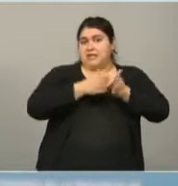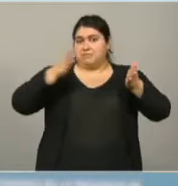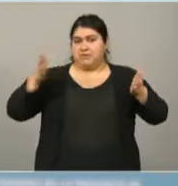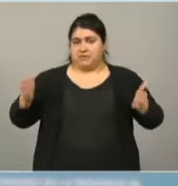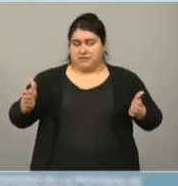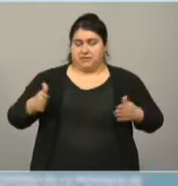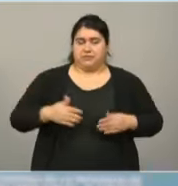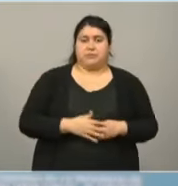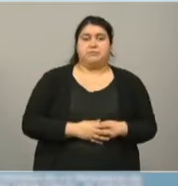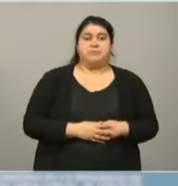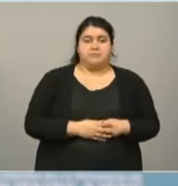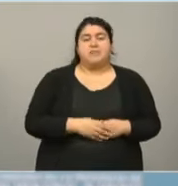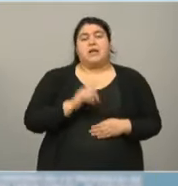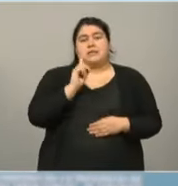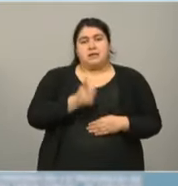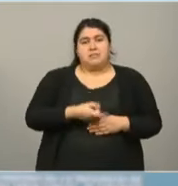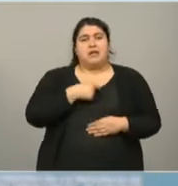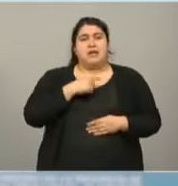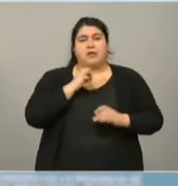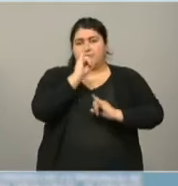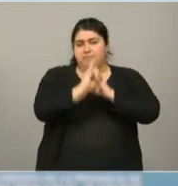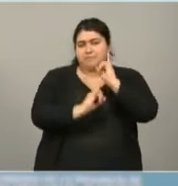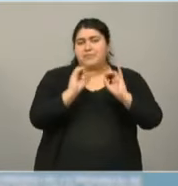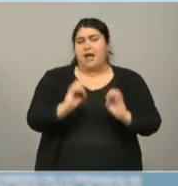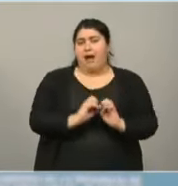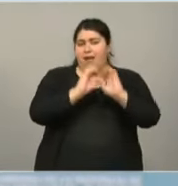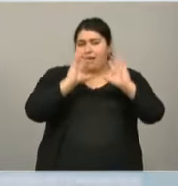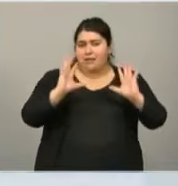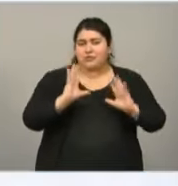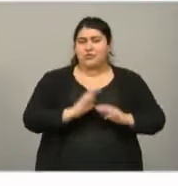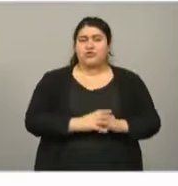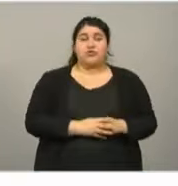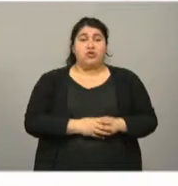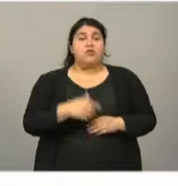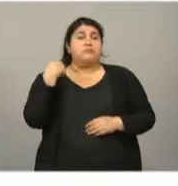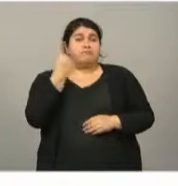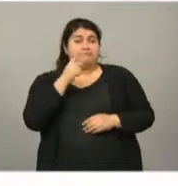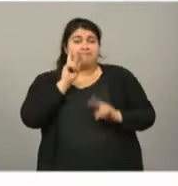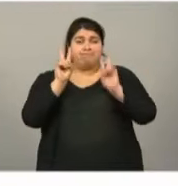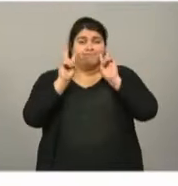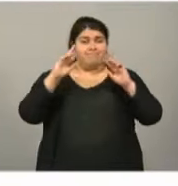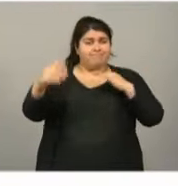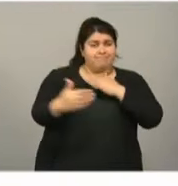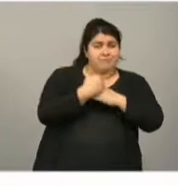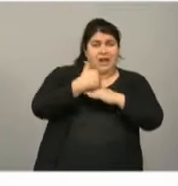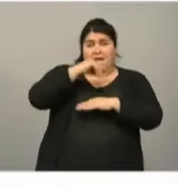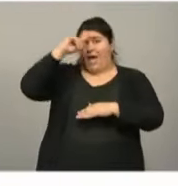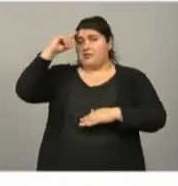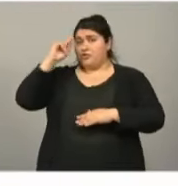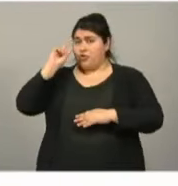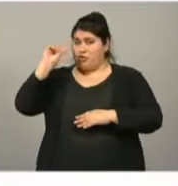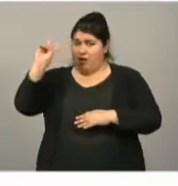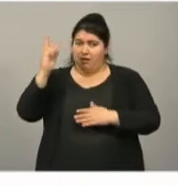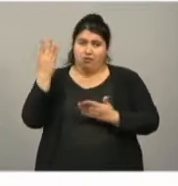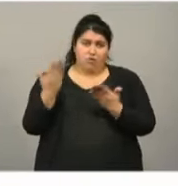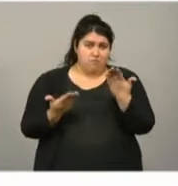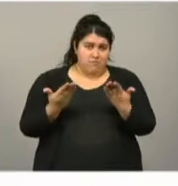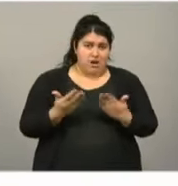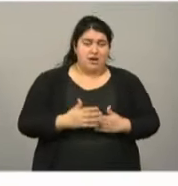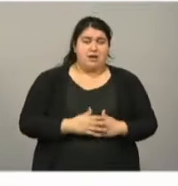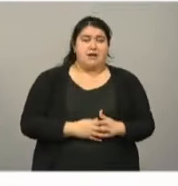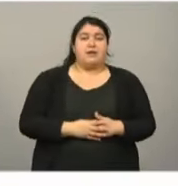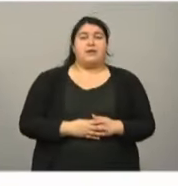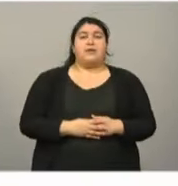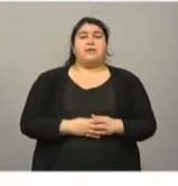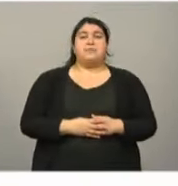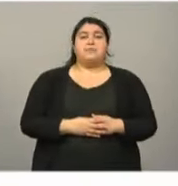embargo y acá quiero hacer una aclaración cuando miramos la recaudación nacional lo que vemos es que hay